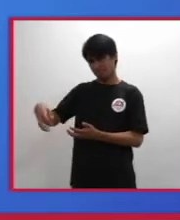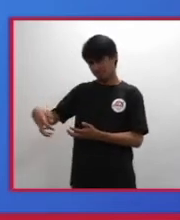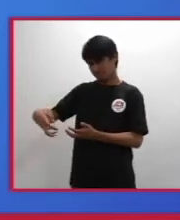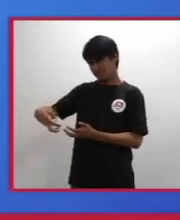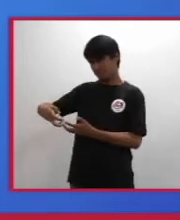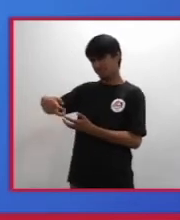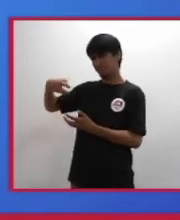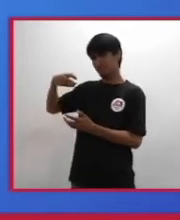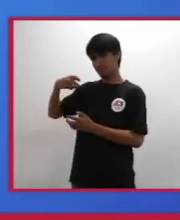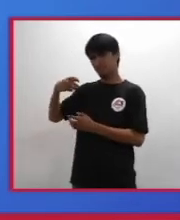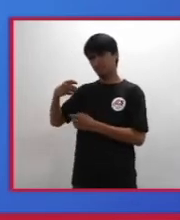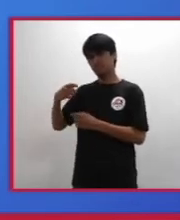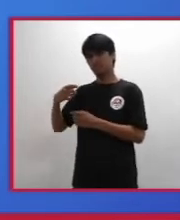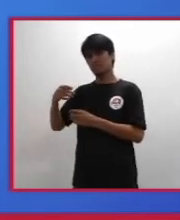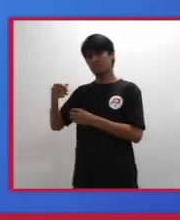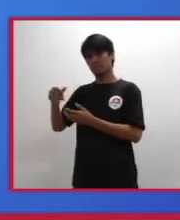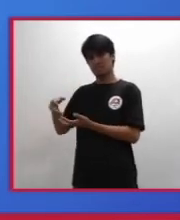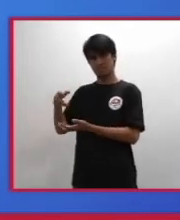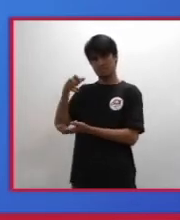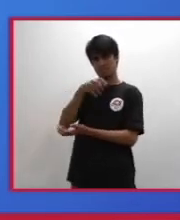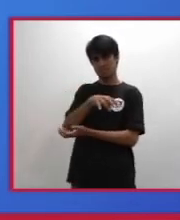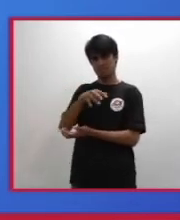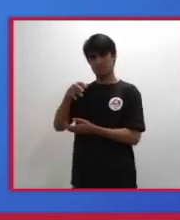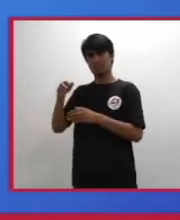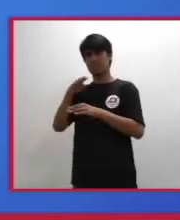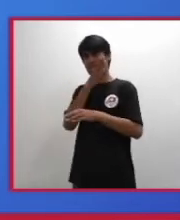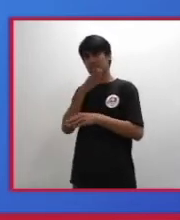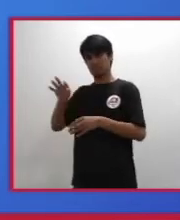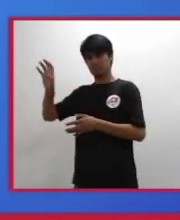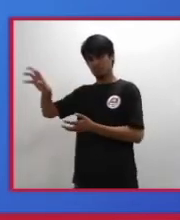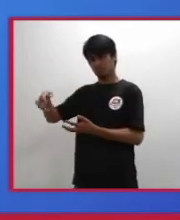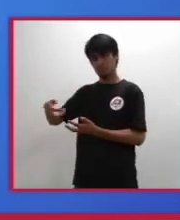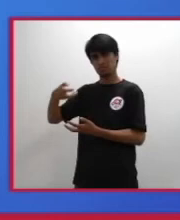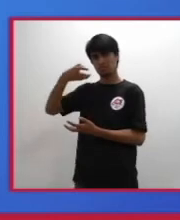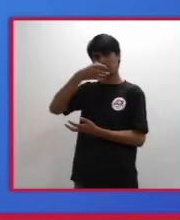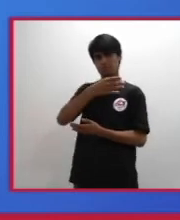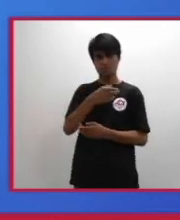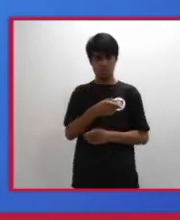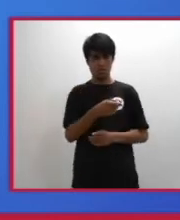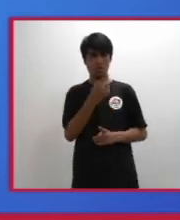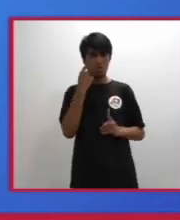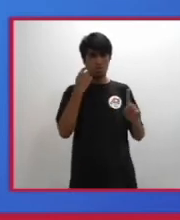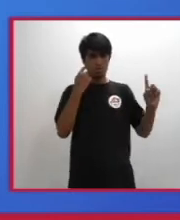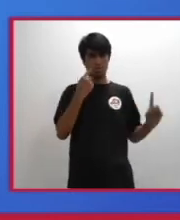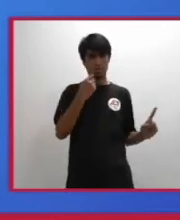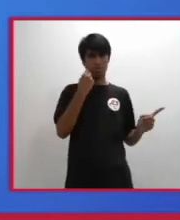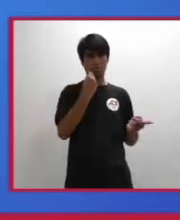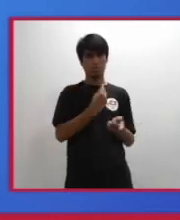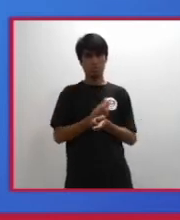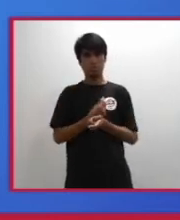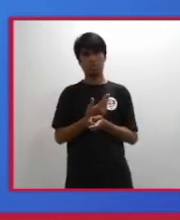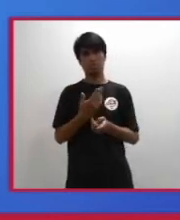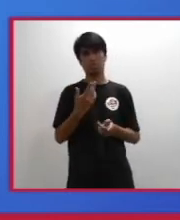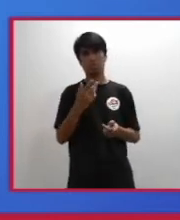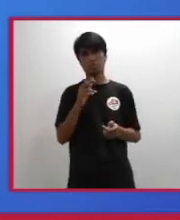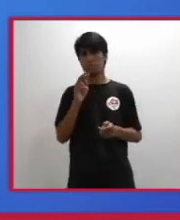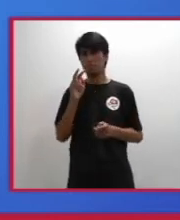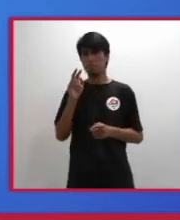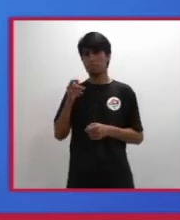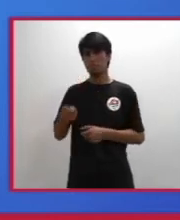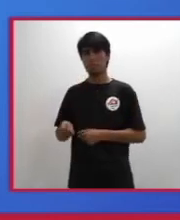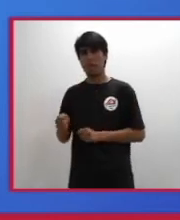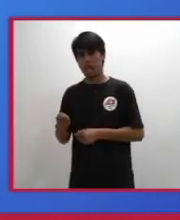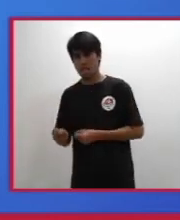está cargando la tierra al camión que está ahí. Y en el medio vemos a una persona que está también con